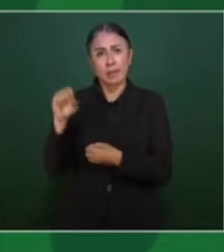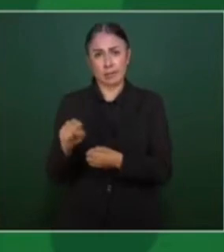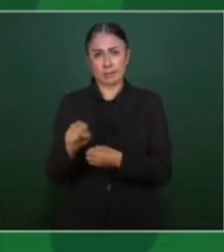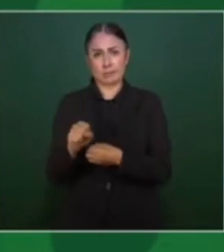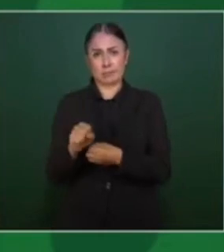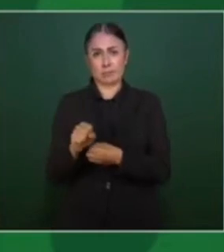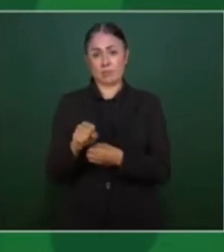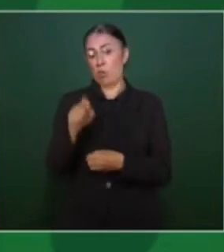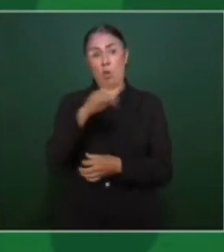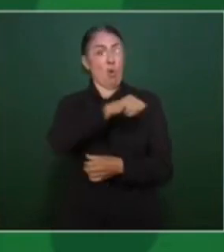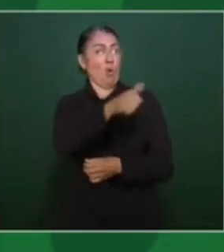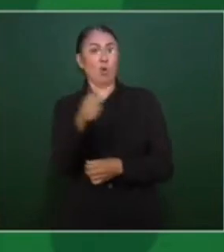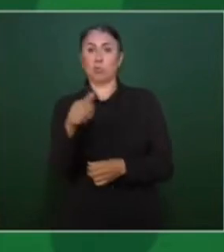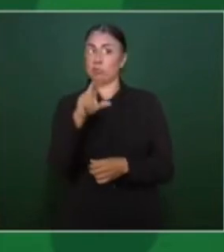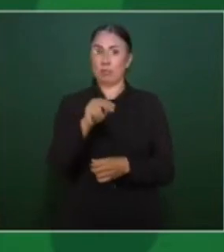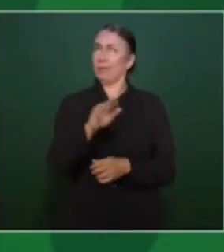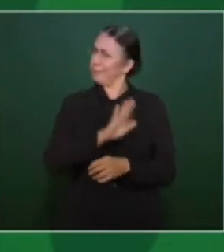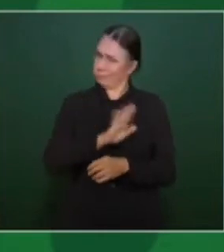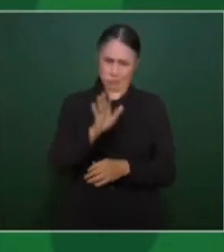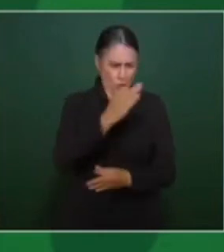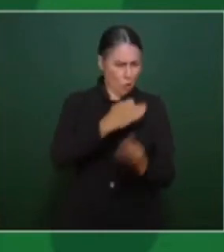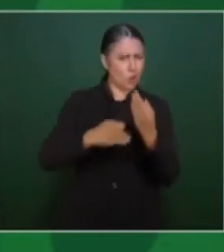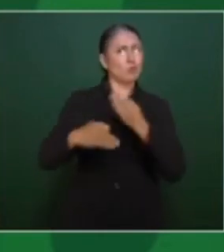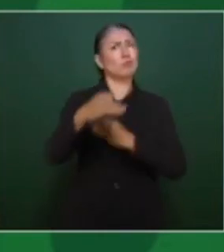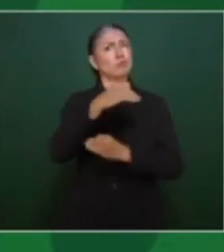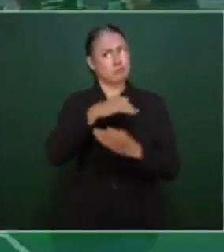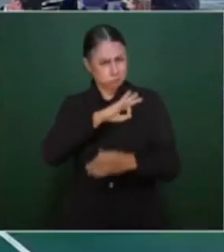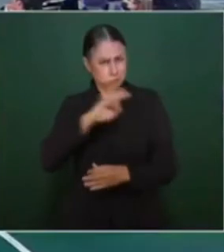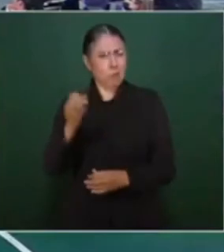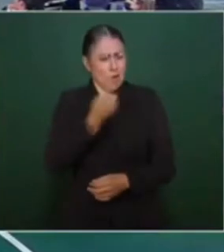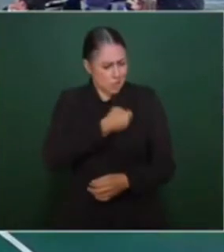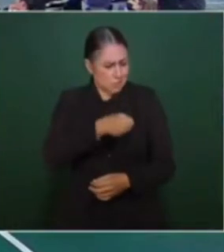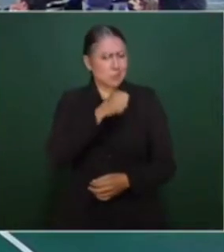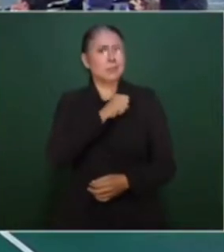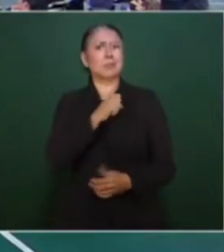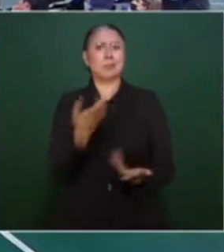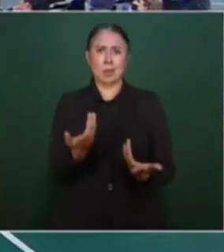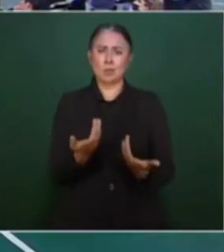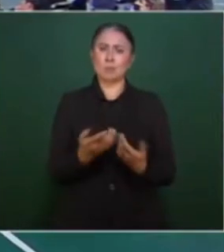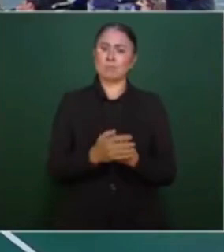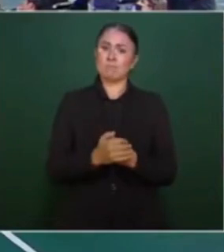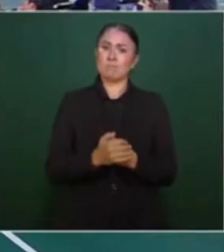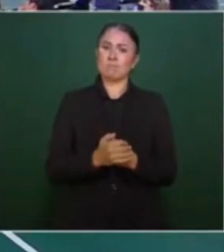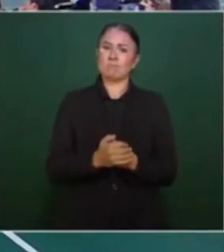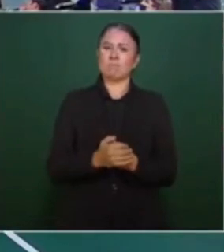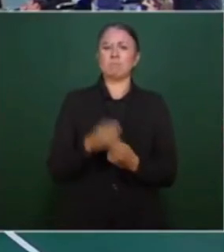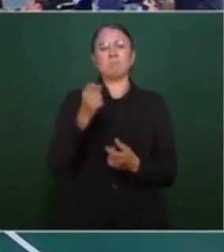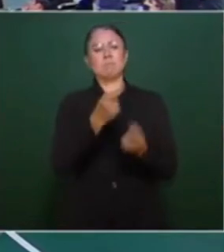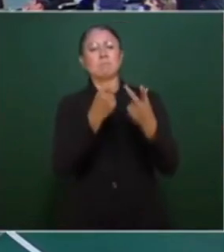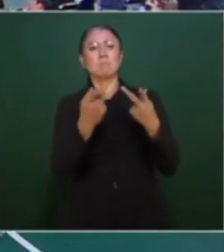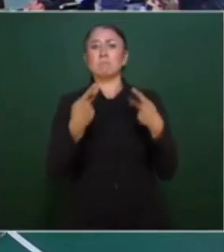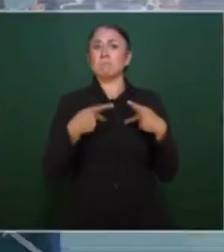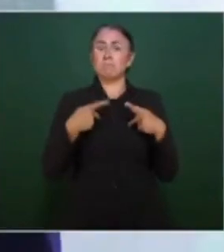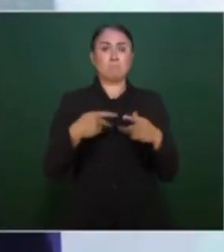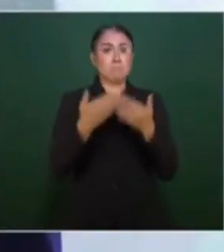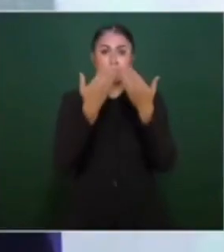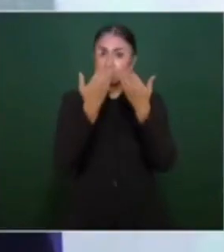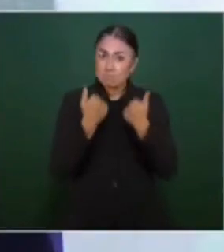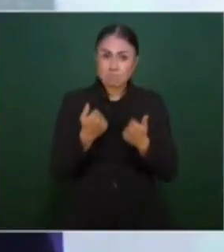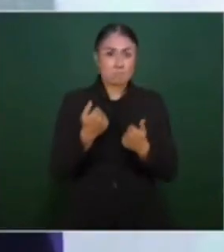universal, que la población abierta, que no tiene seguridad social, sea también